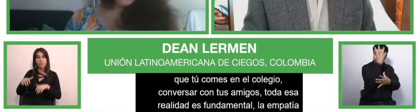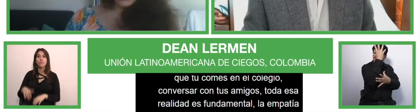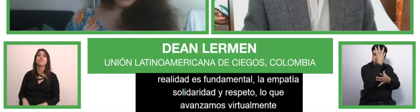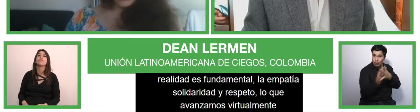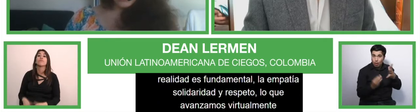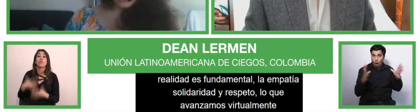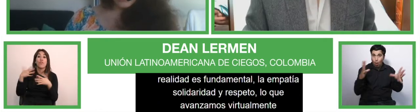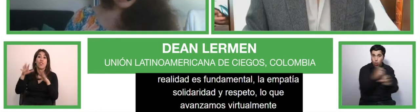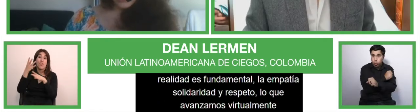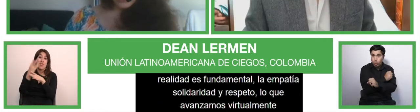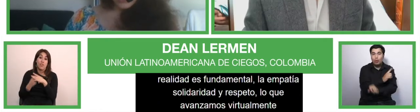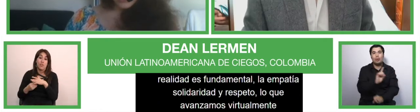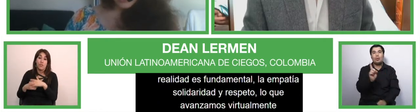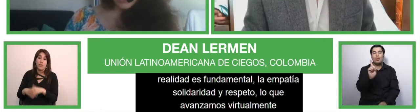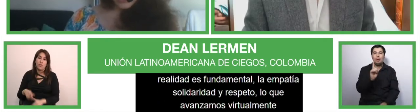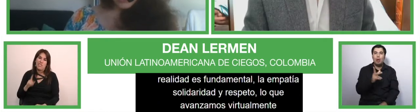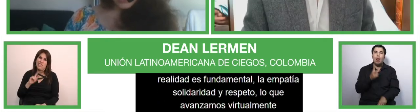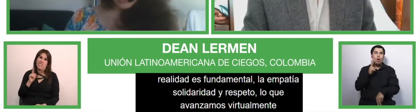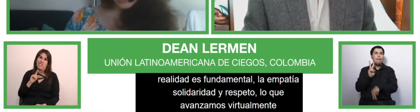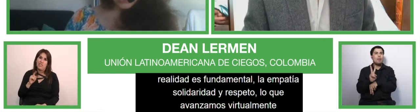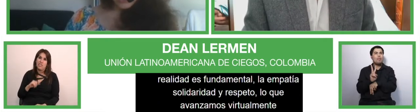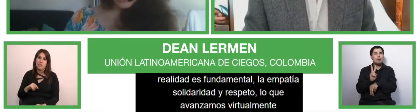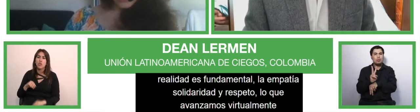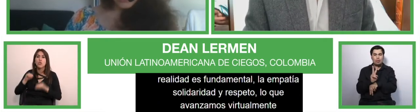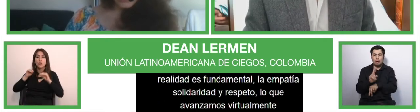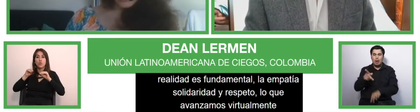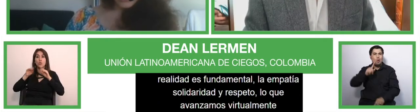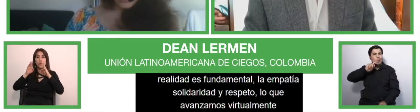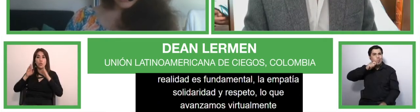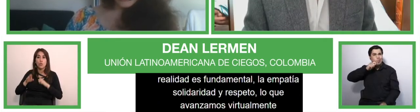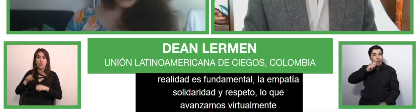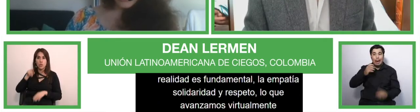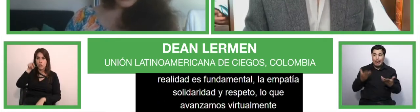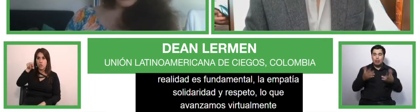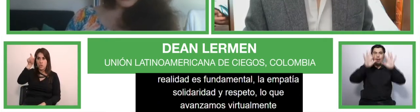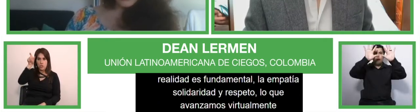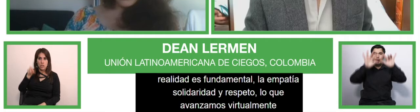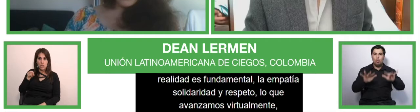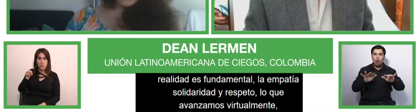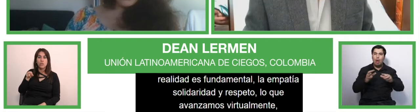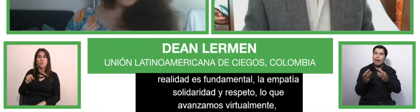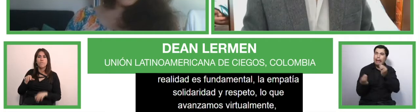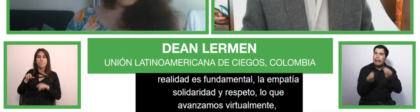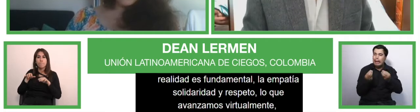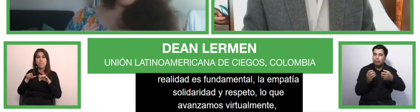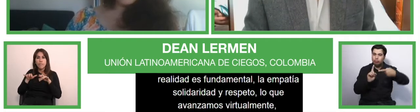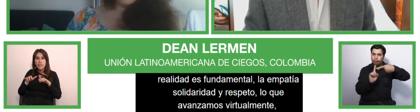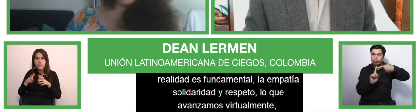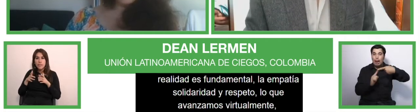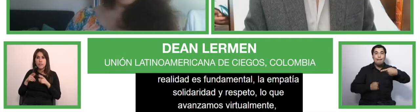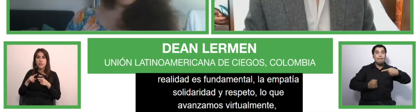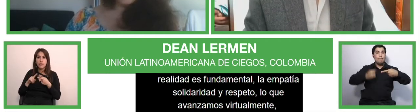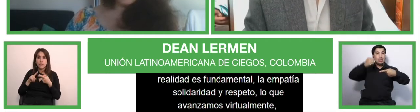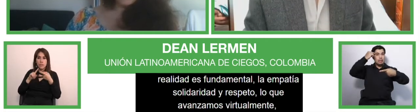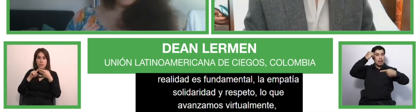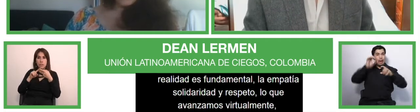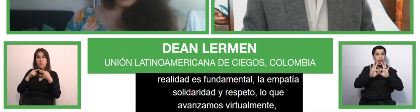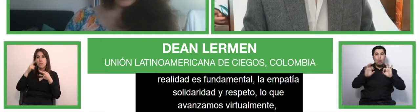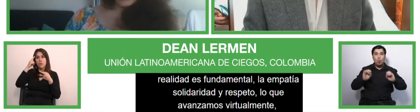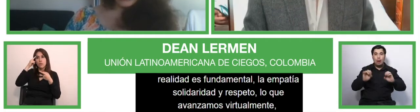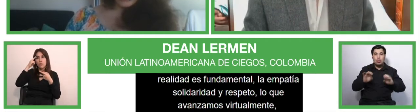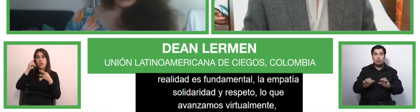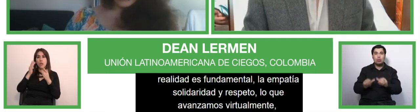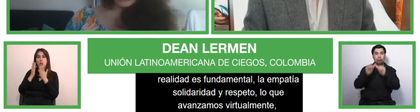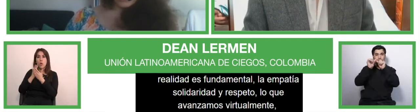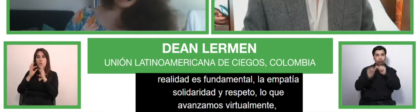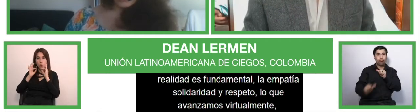desaparecer. A los maestros, ¿qué nos significó esta virtualidad? Uno, pensar en una educación asincrónica que me va a